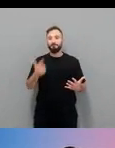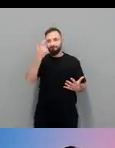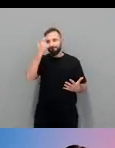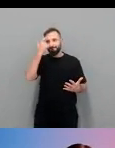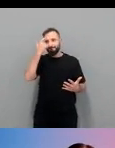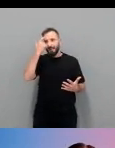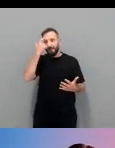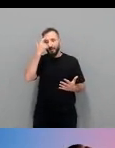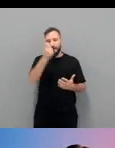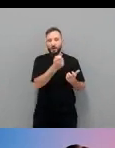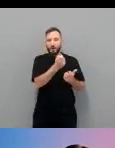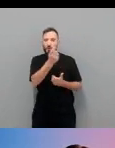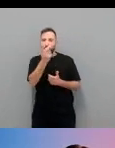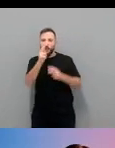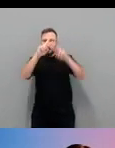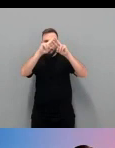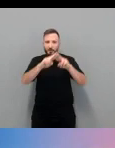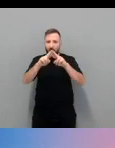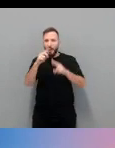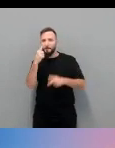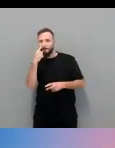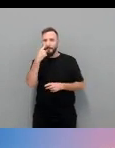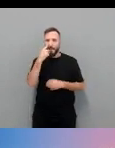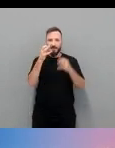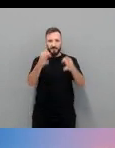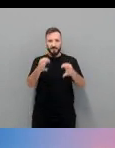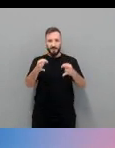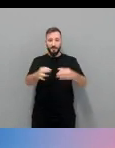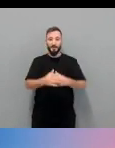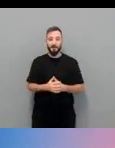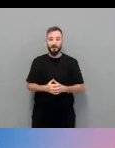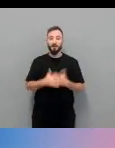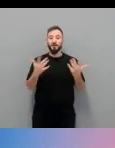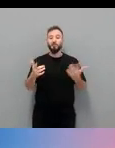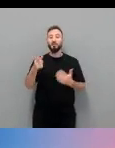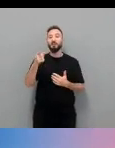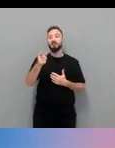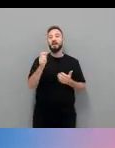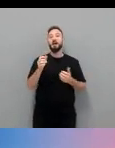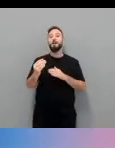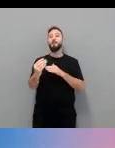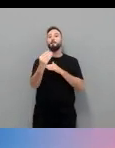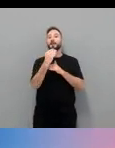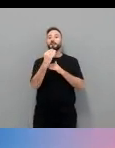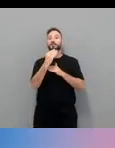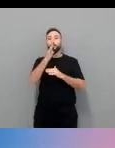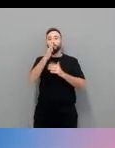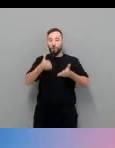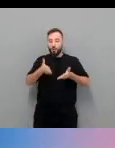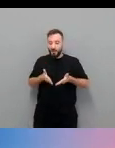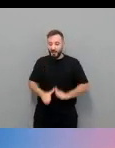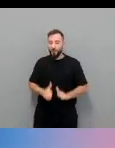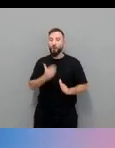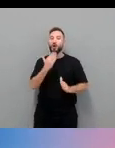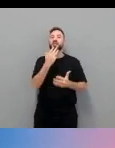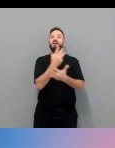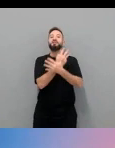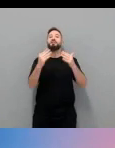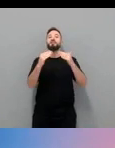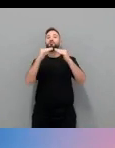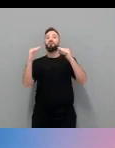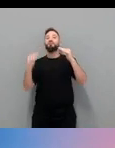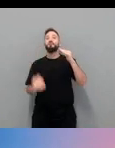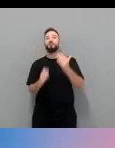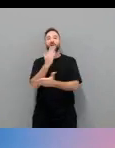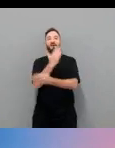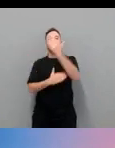¿vale? ¿Qué cuantía nos aporta esta prestación familiar por hijo a cargo menor de 18 años? Una cuantía